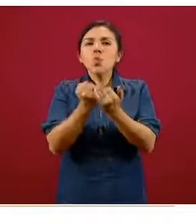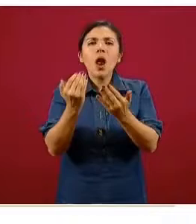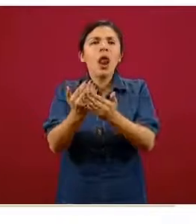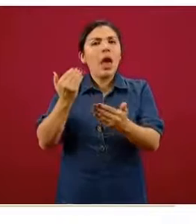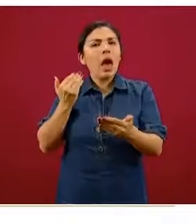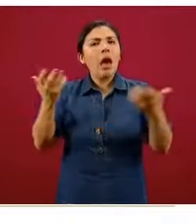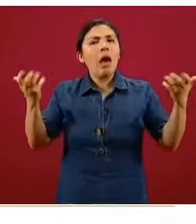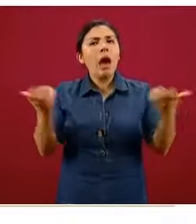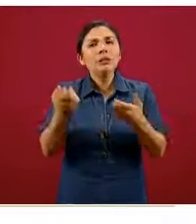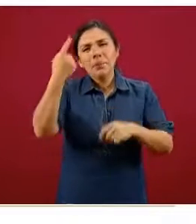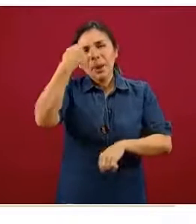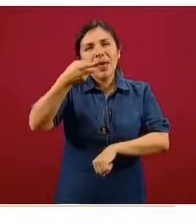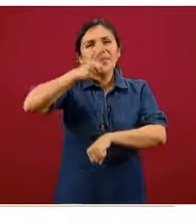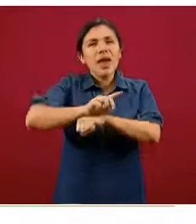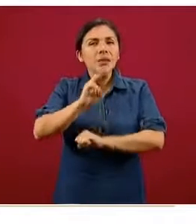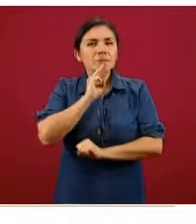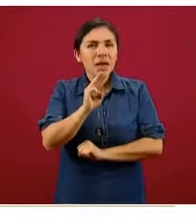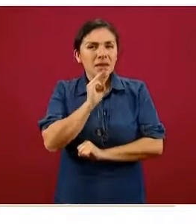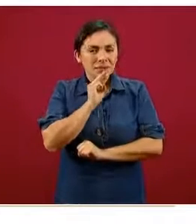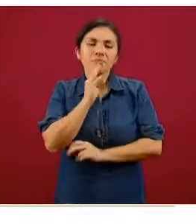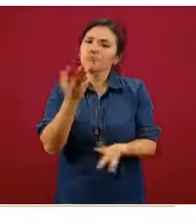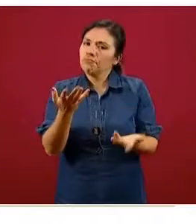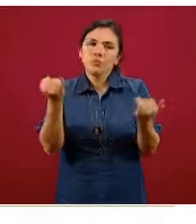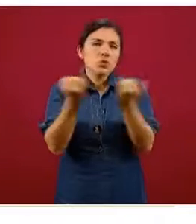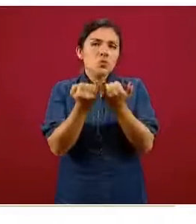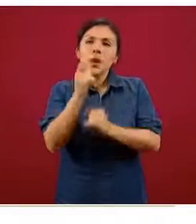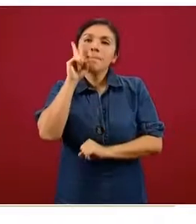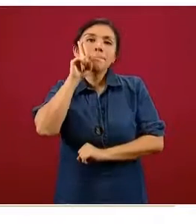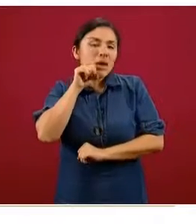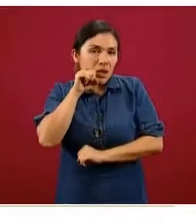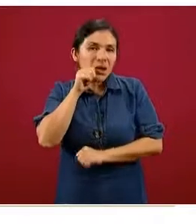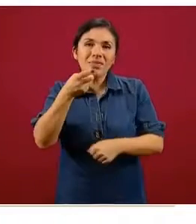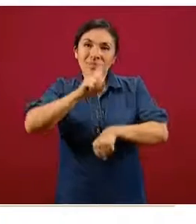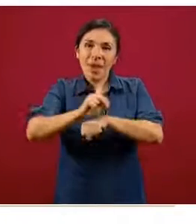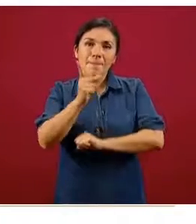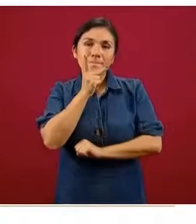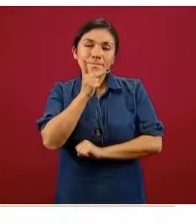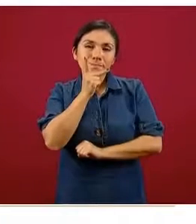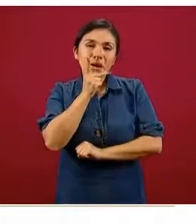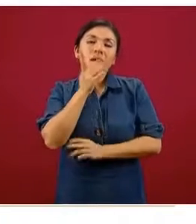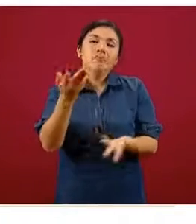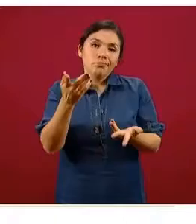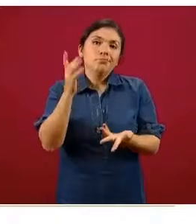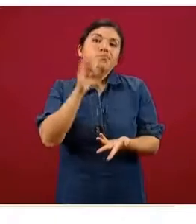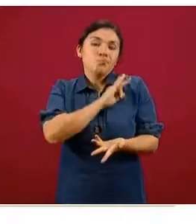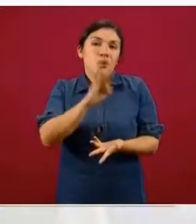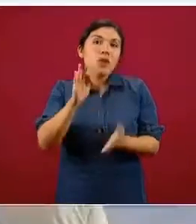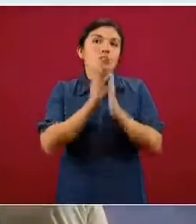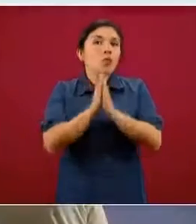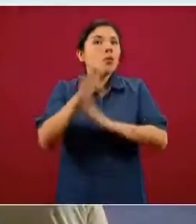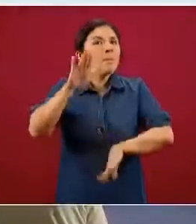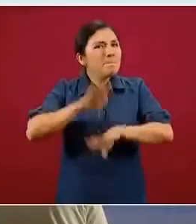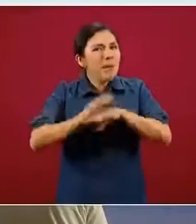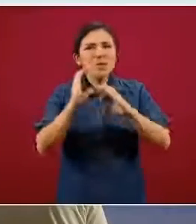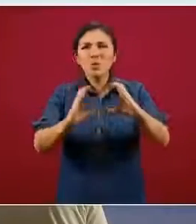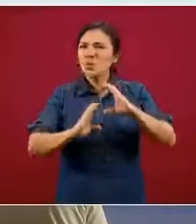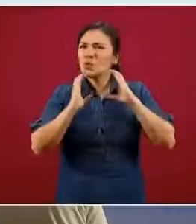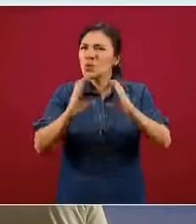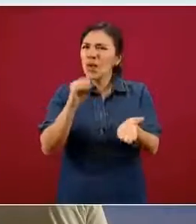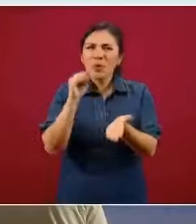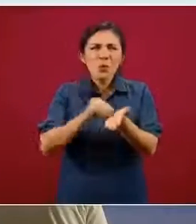hizo en el Día de la Madre. Pues bueno, mañana, el Día del Padre, se esperaría también que se tomaran todas las